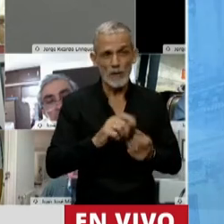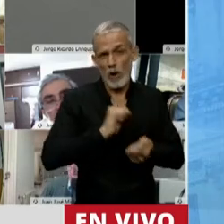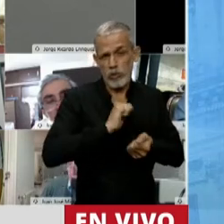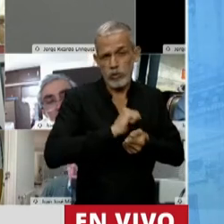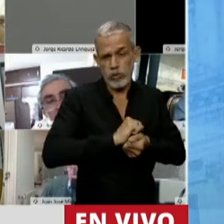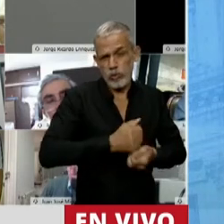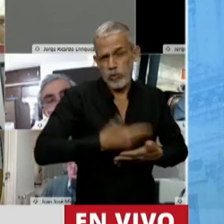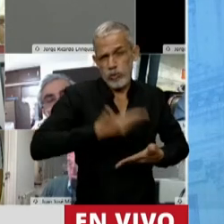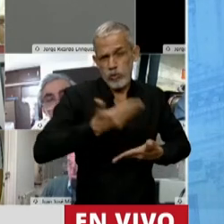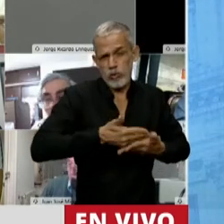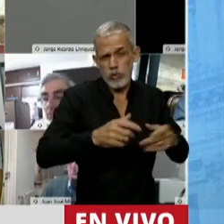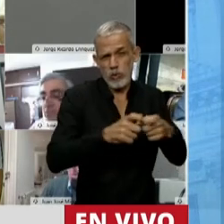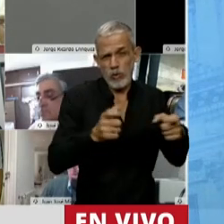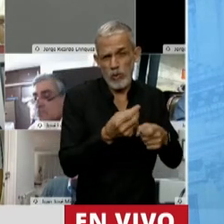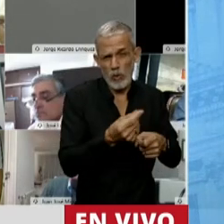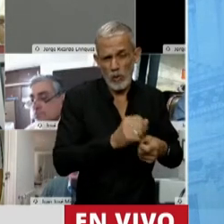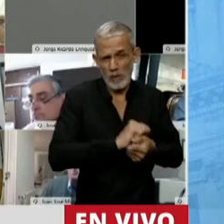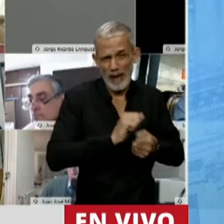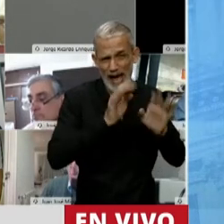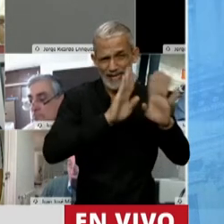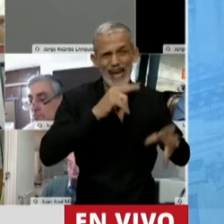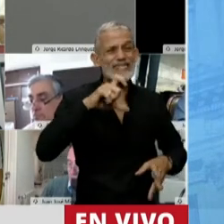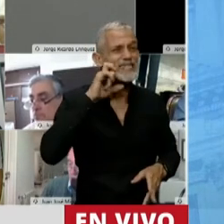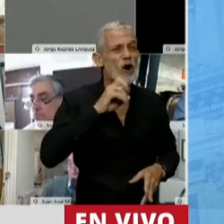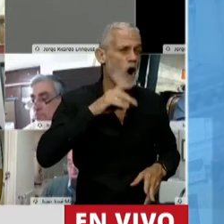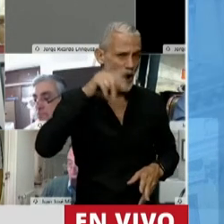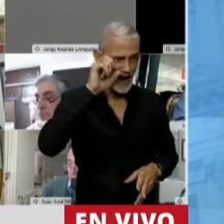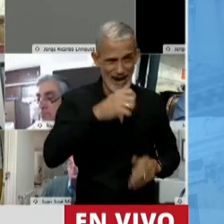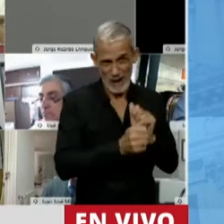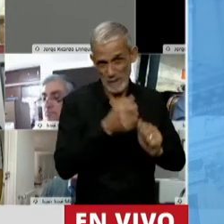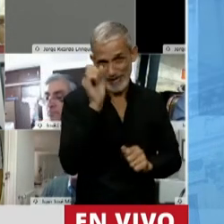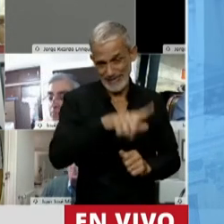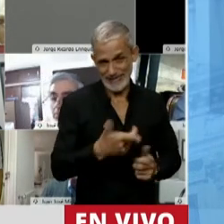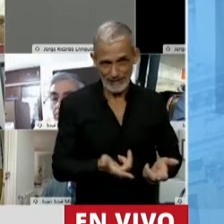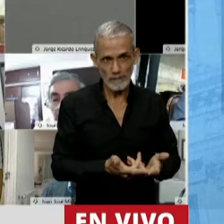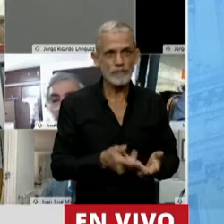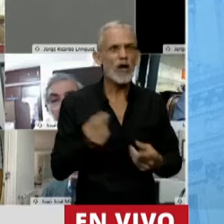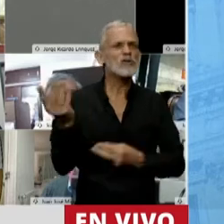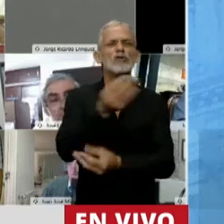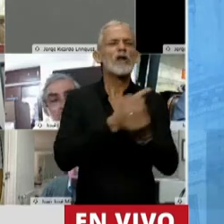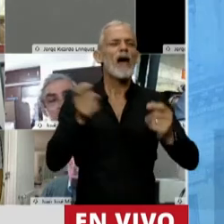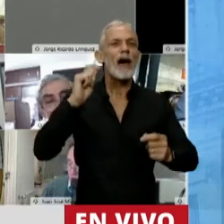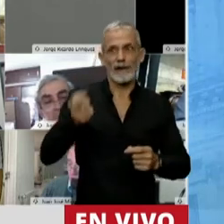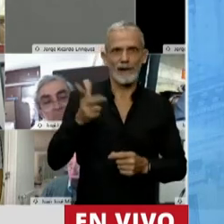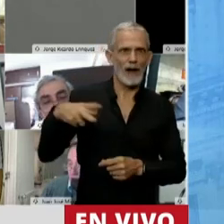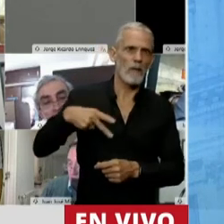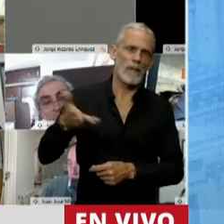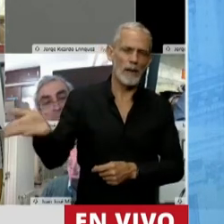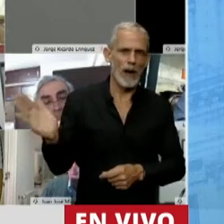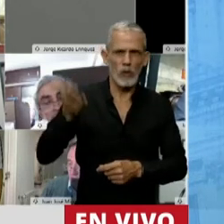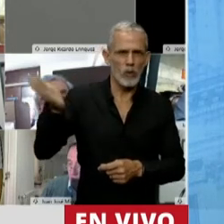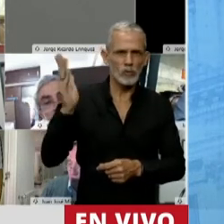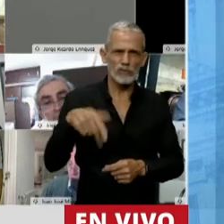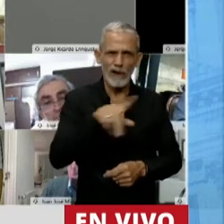chicones, ¿no?, de imprimir billetes. Es extraño que la solidaridad la pidamos siempre al sector privado y al sector